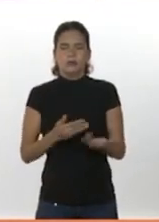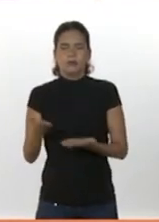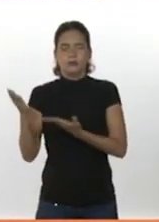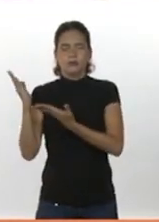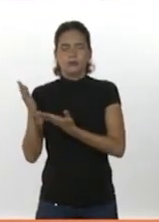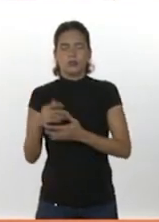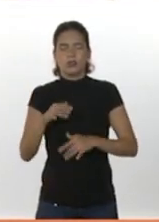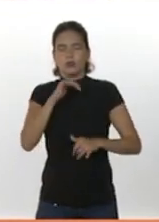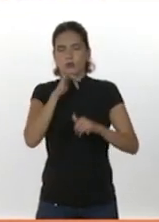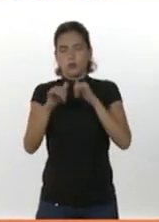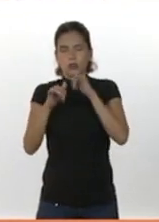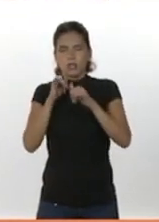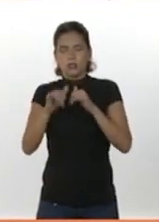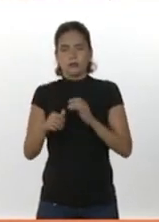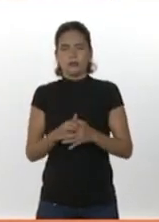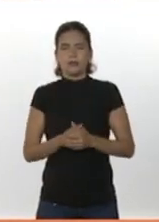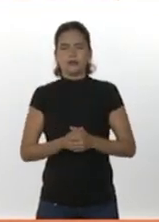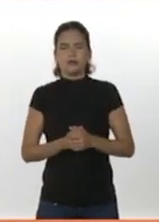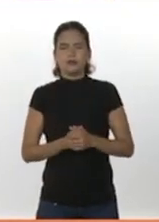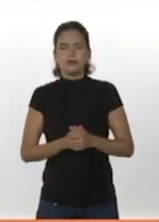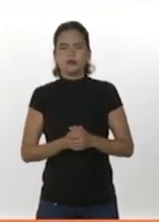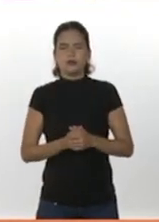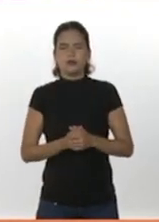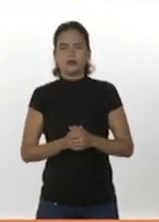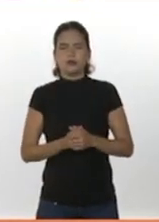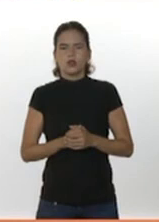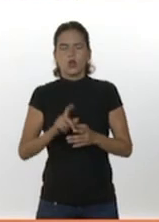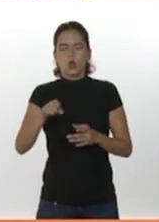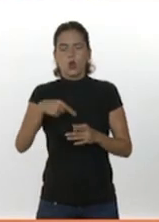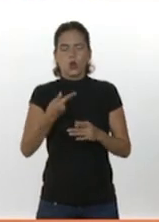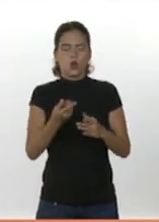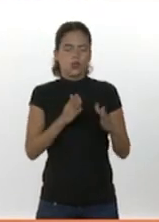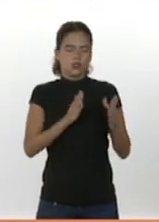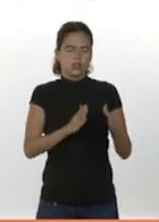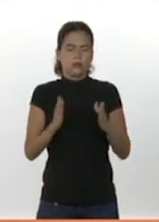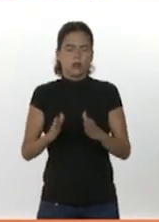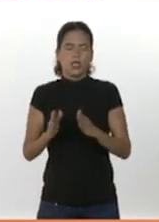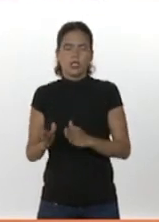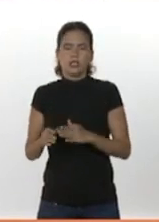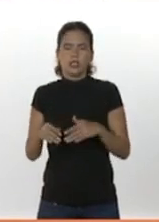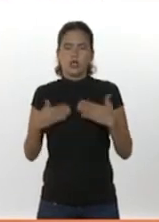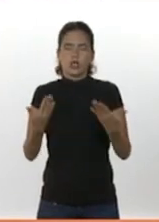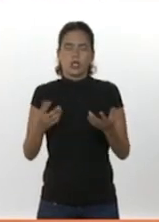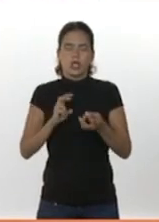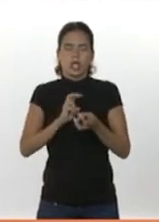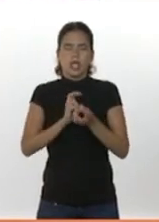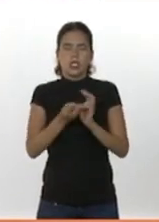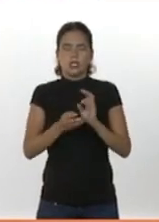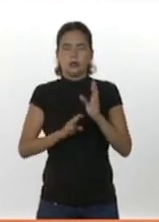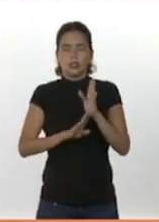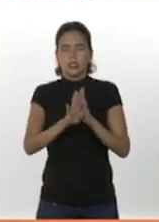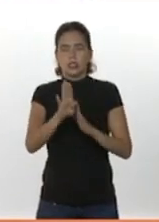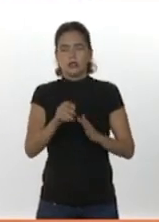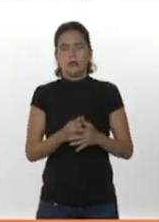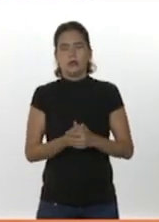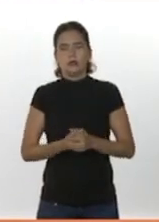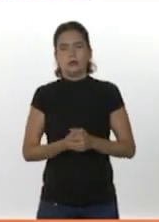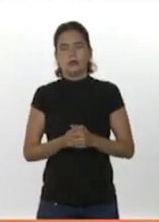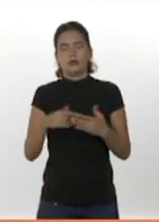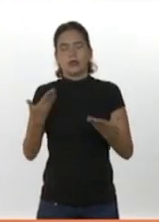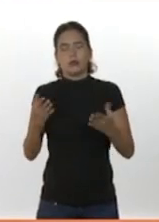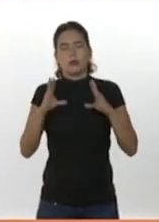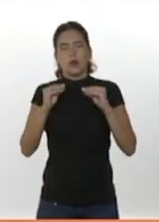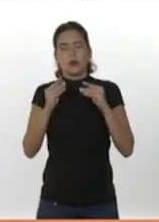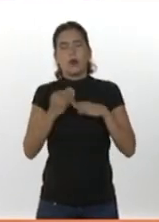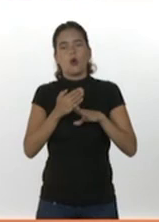afiche informativo tipo cartelera, otra parte de lo que es el tema generador. Ya habíamos